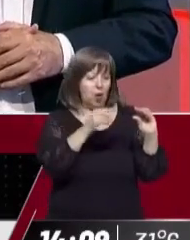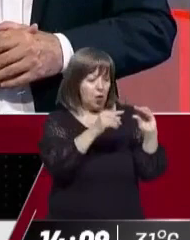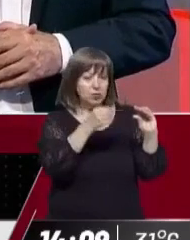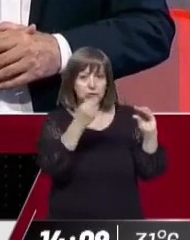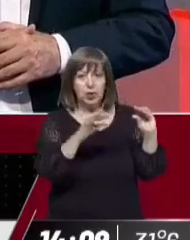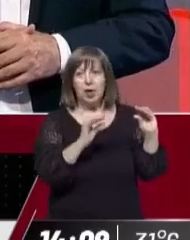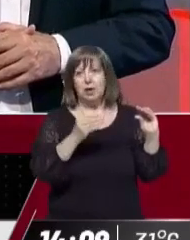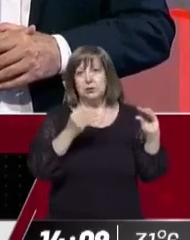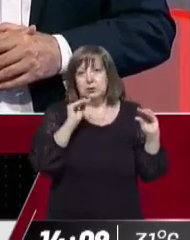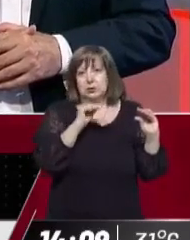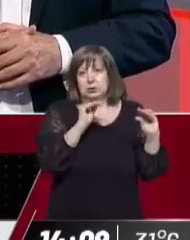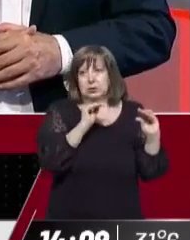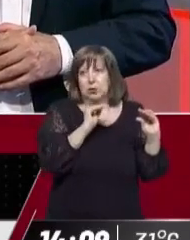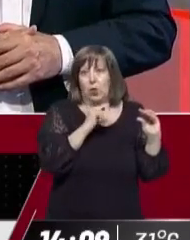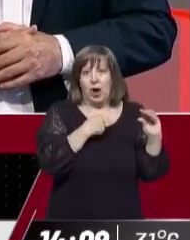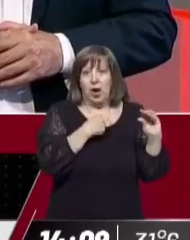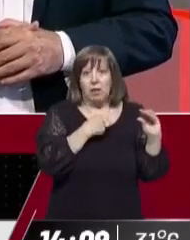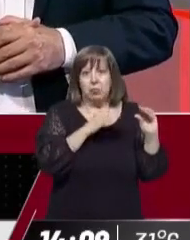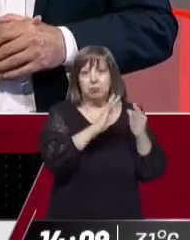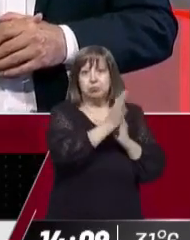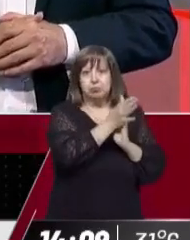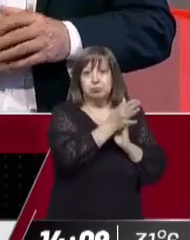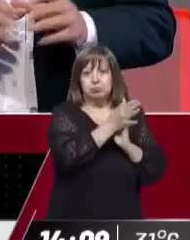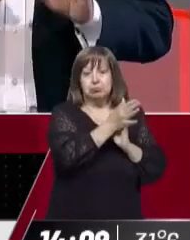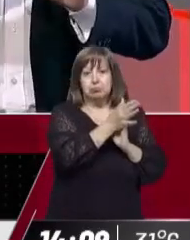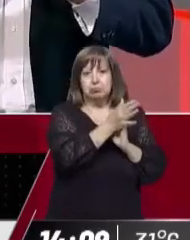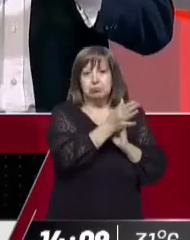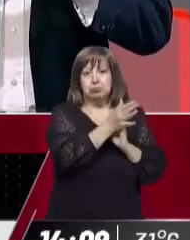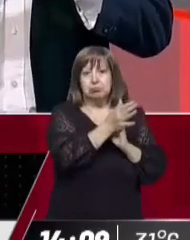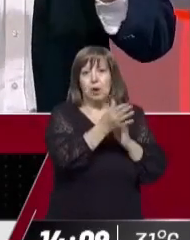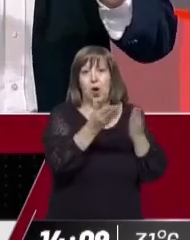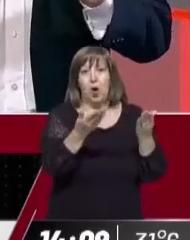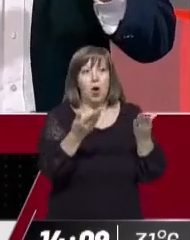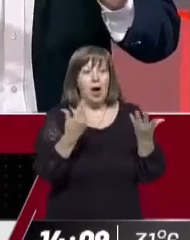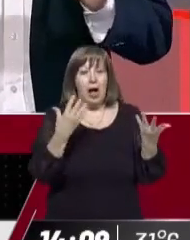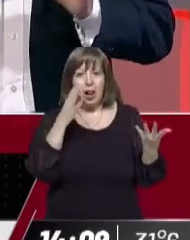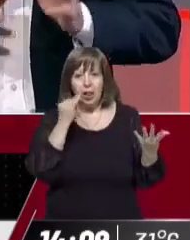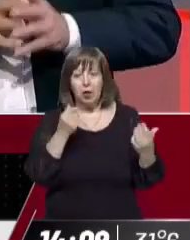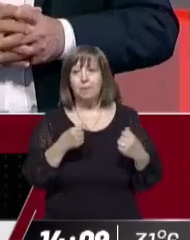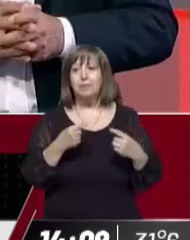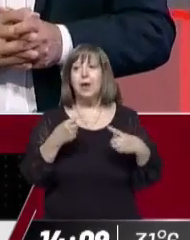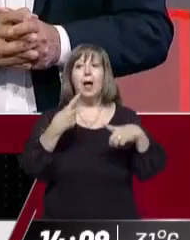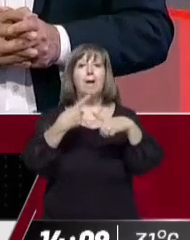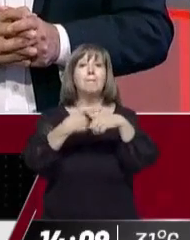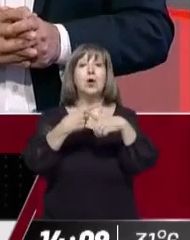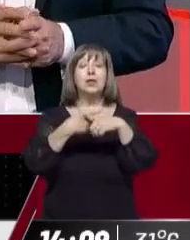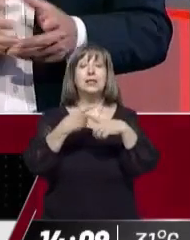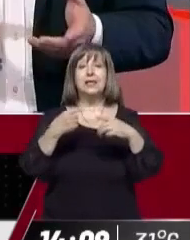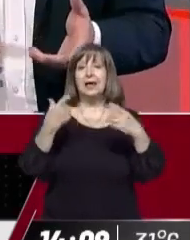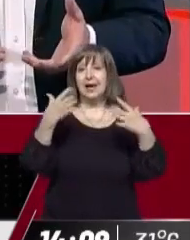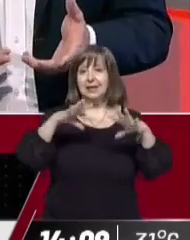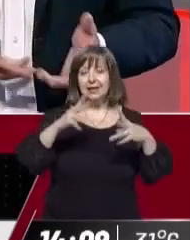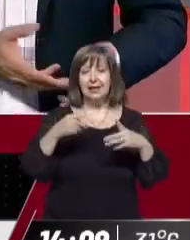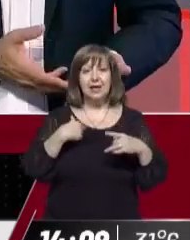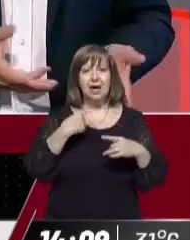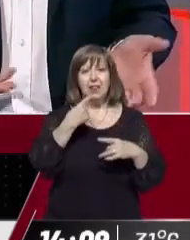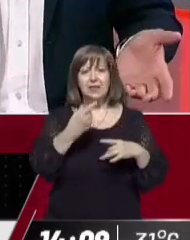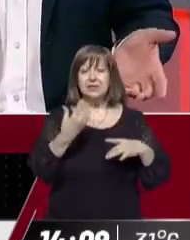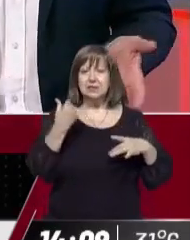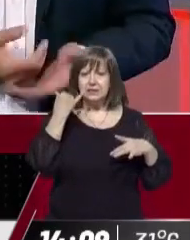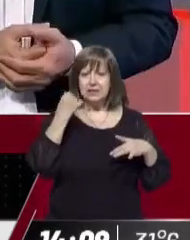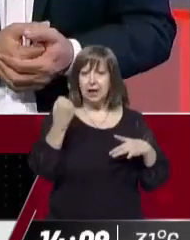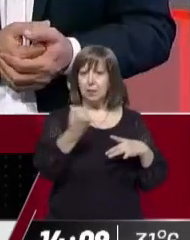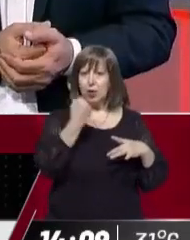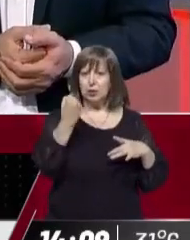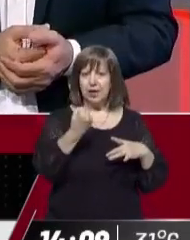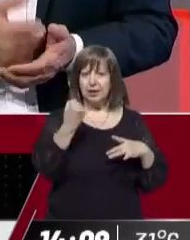Pero esa platita que tenés no te va a durar para siempre. Parte de la estrategia política económica es sacar plata de los